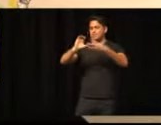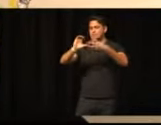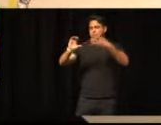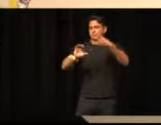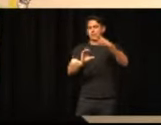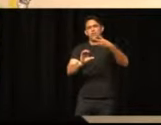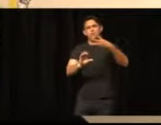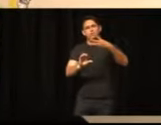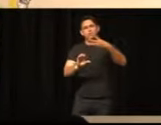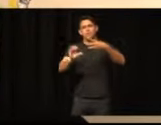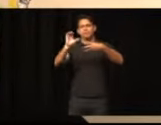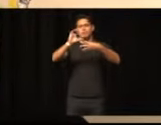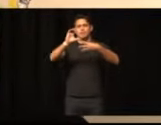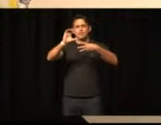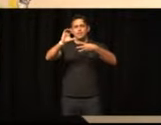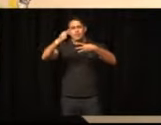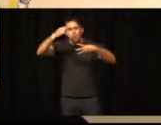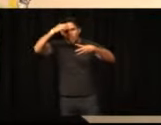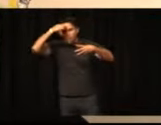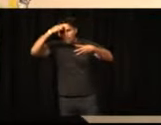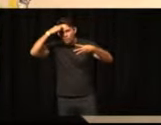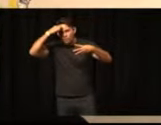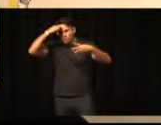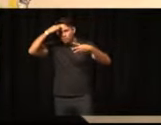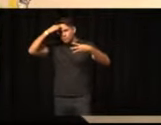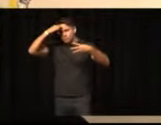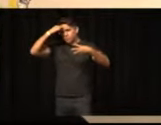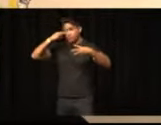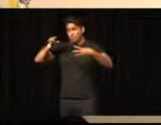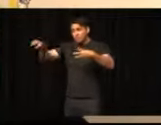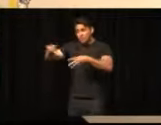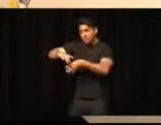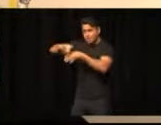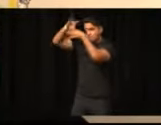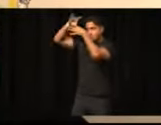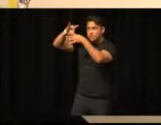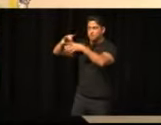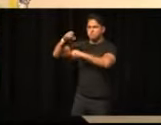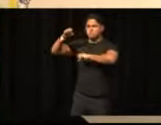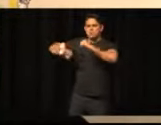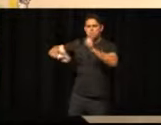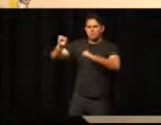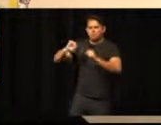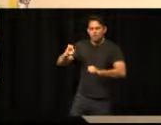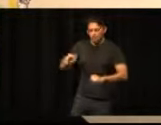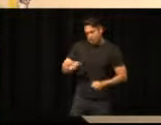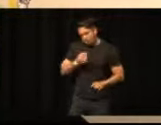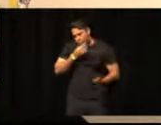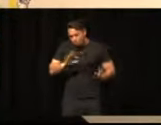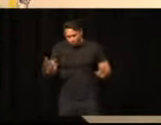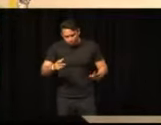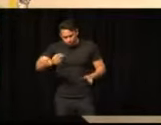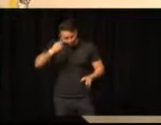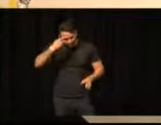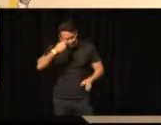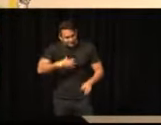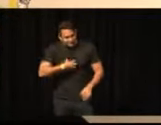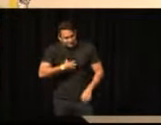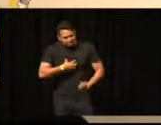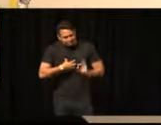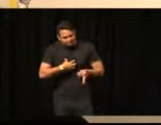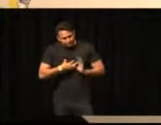Una era por conciencia. Usted tiene un líder empresarial que cree que sí, este es el papel de la empresa, contribuir a